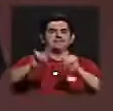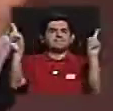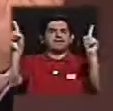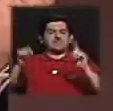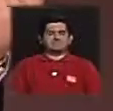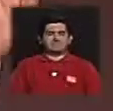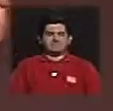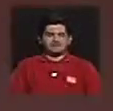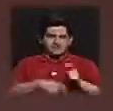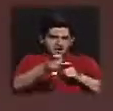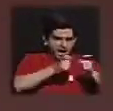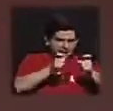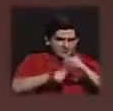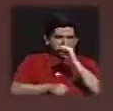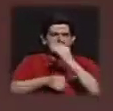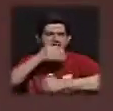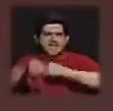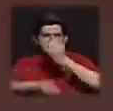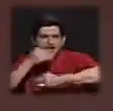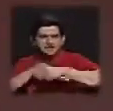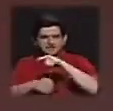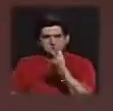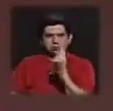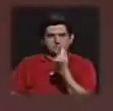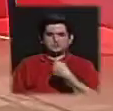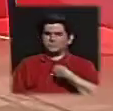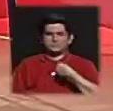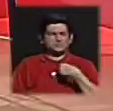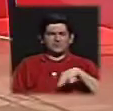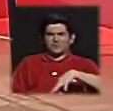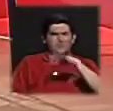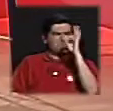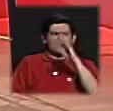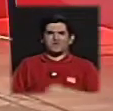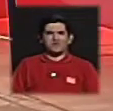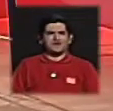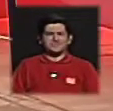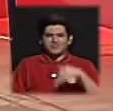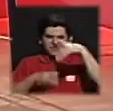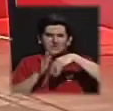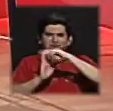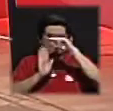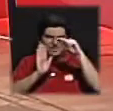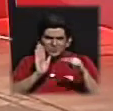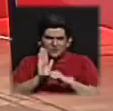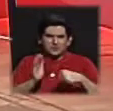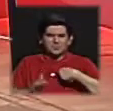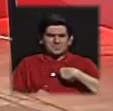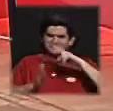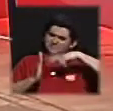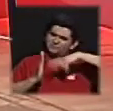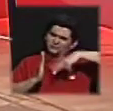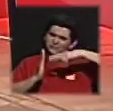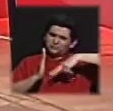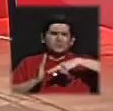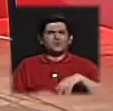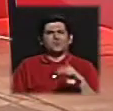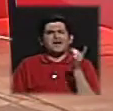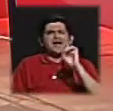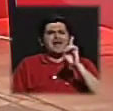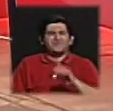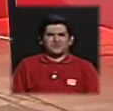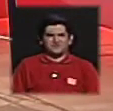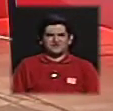la administración y la gestión del fondo. Yo todavía no encuentro en la normativa que he leído dónde es que